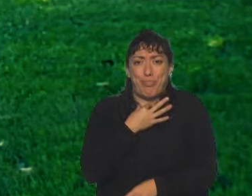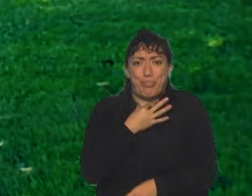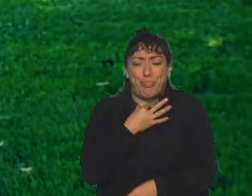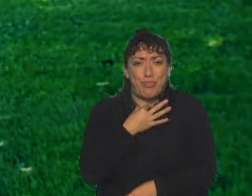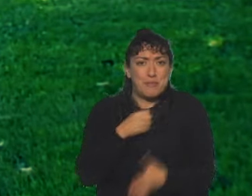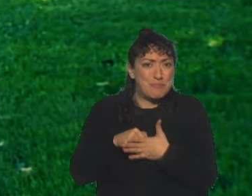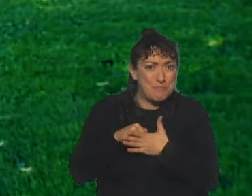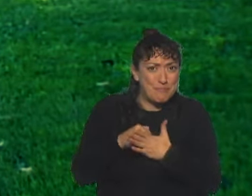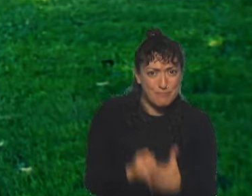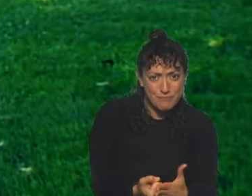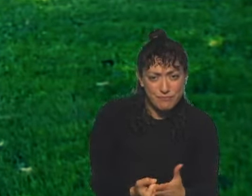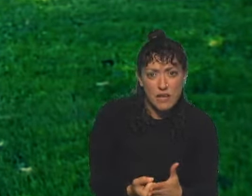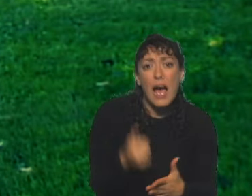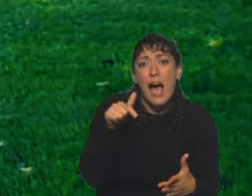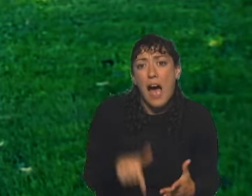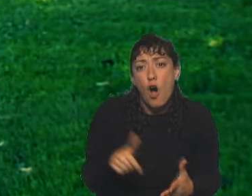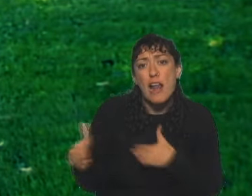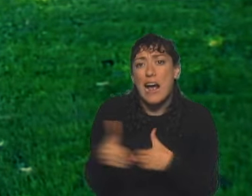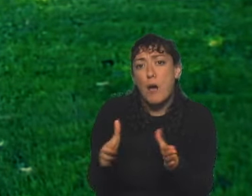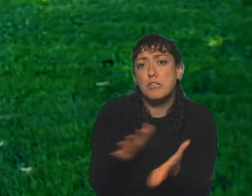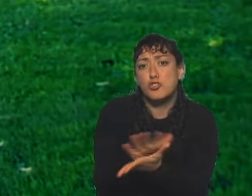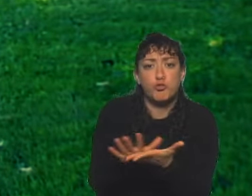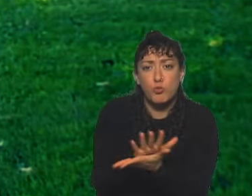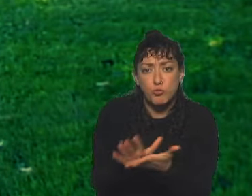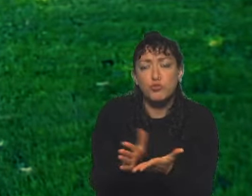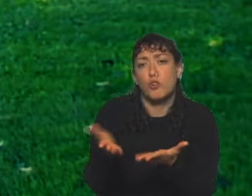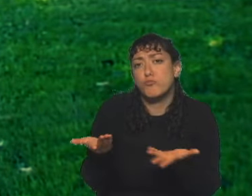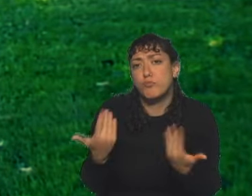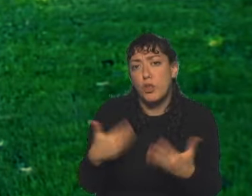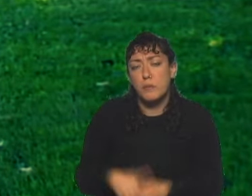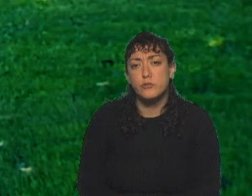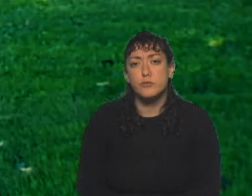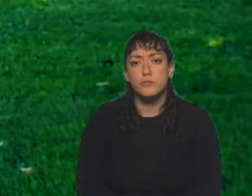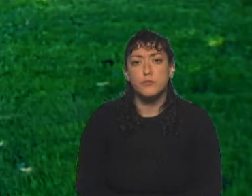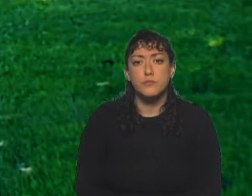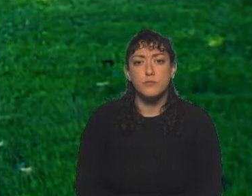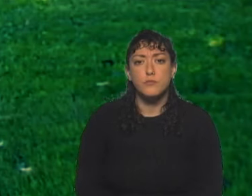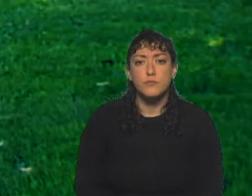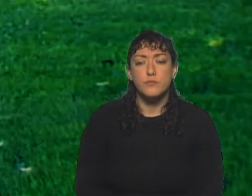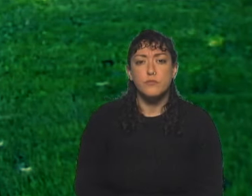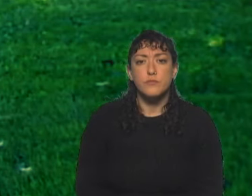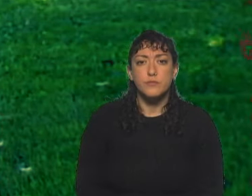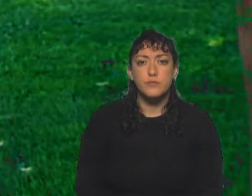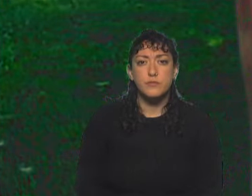Damocles, y ahora tenemos un camino que podemos recorrer.